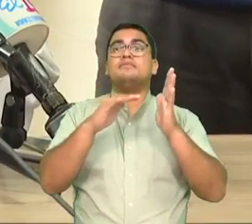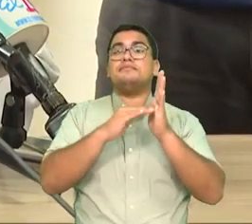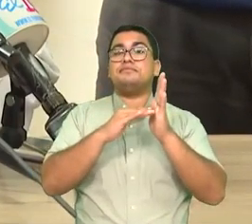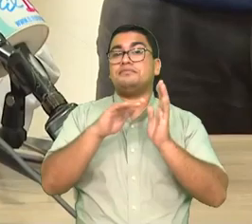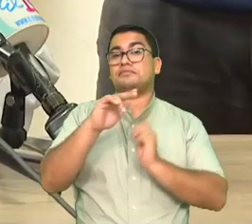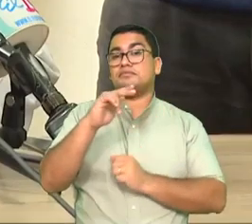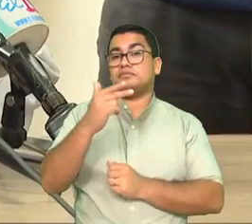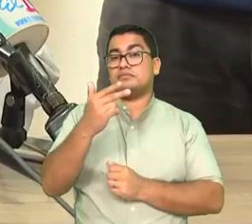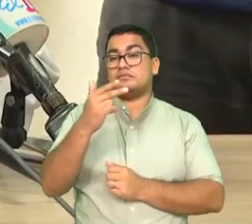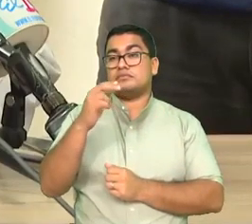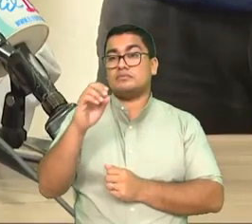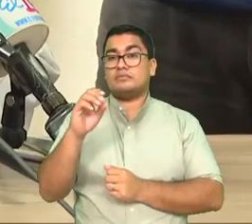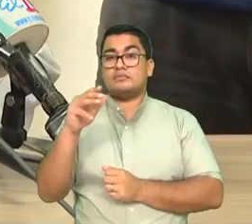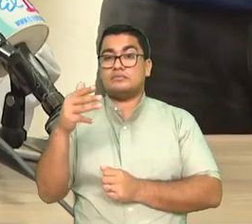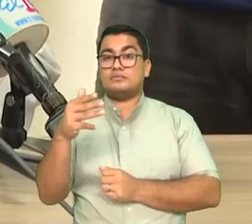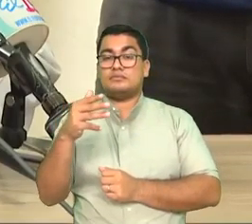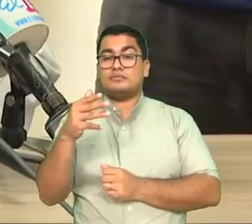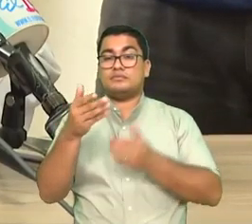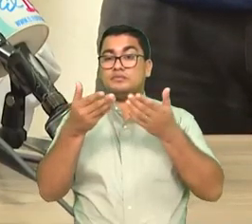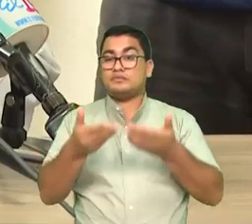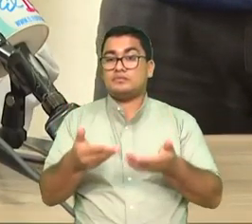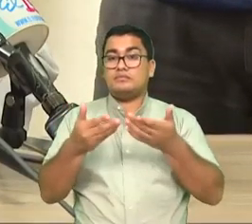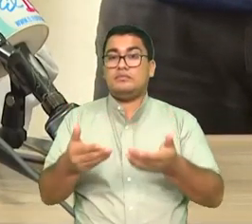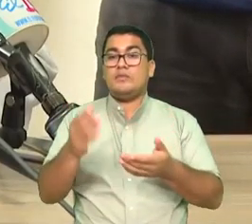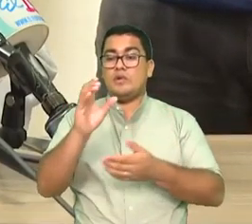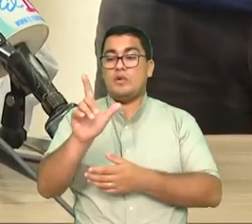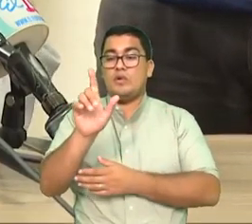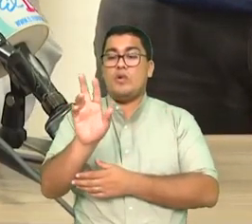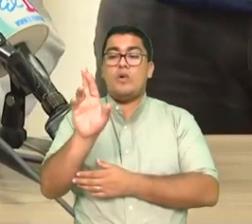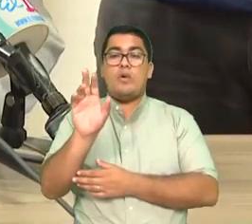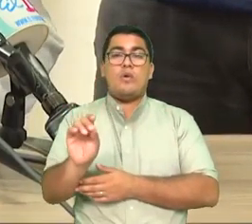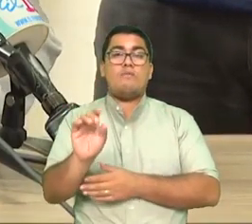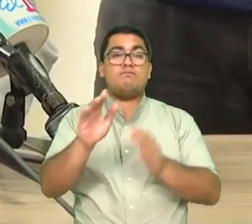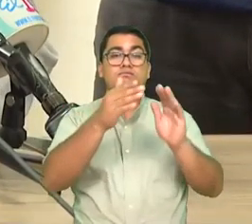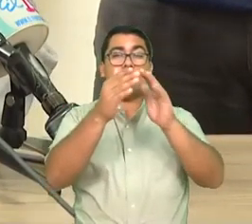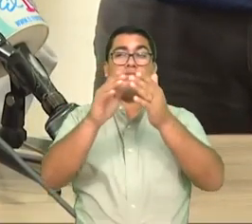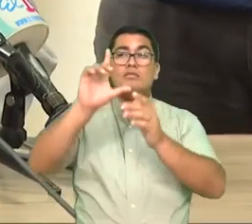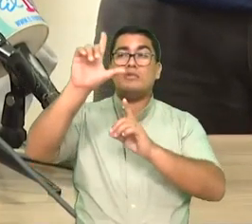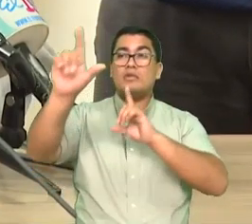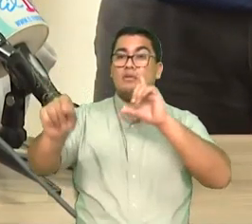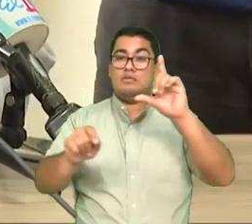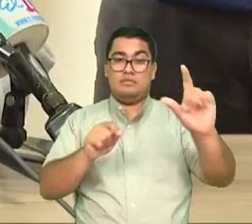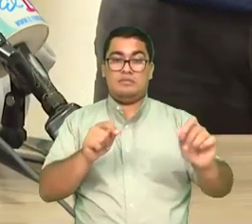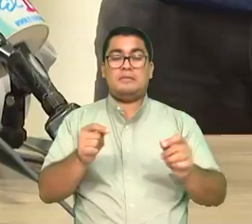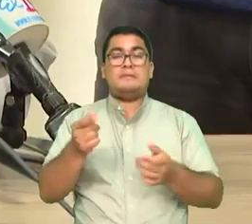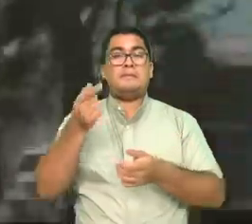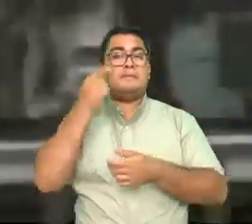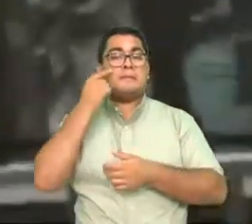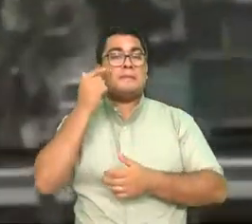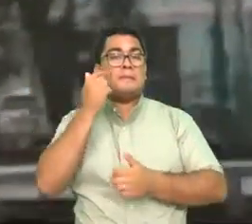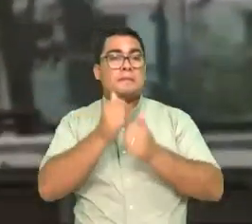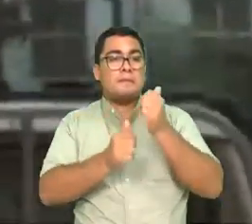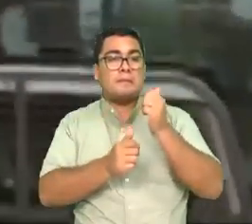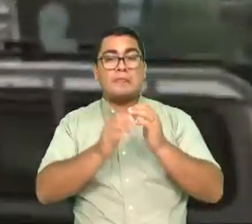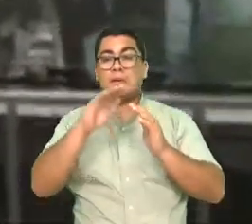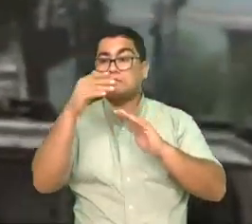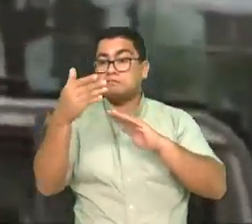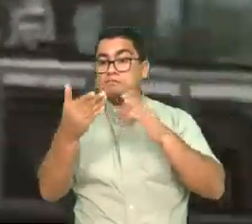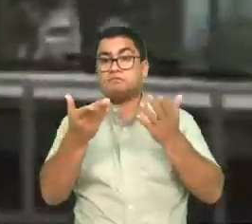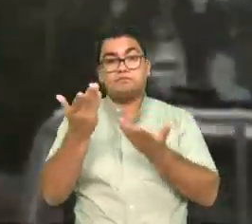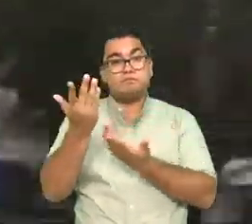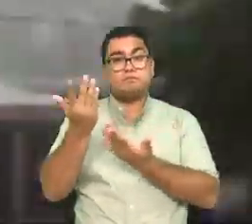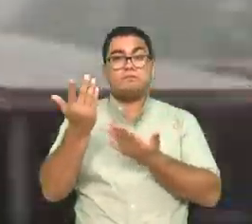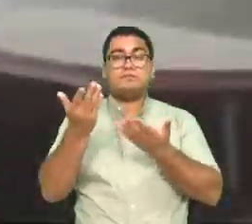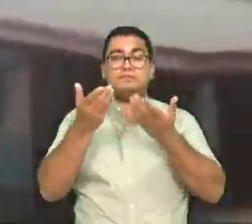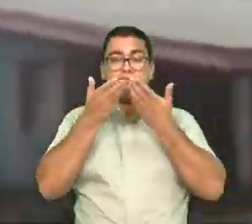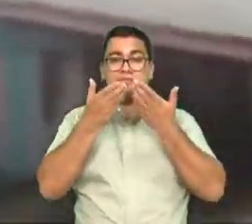6.809 kilos de cloro granulado a las comunidades de mayor riesgo. Vamos a reportar daños en infraestructura. También informaron de los